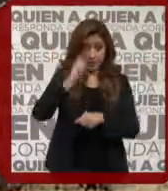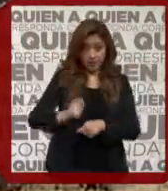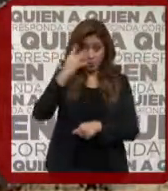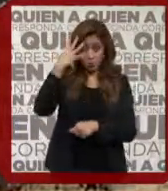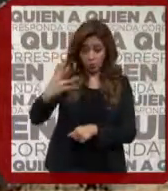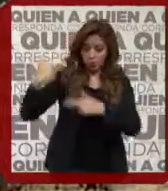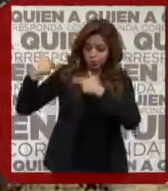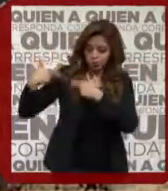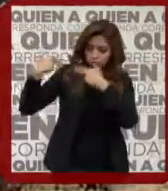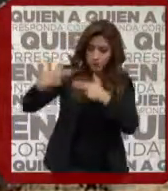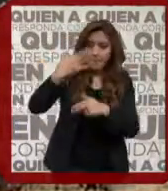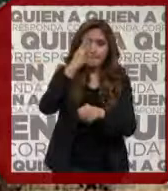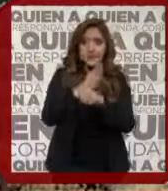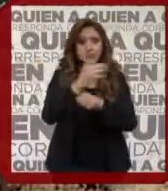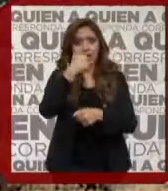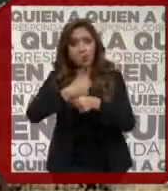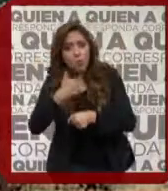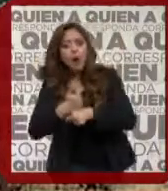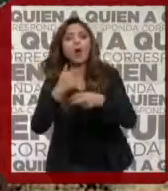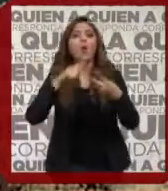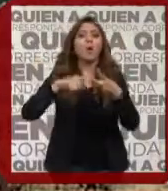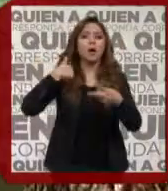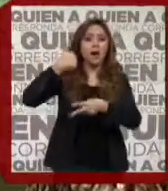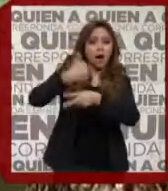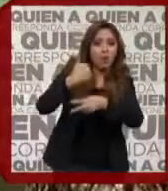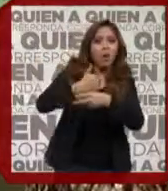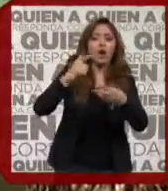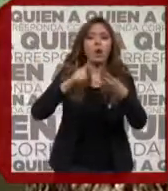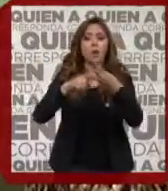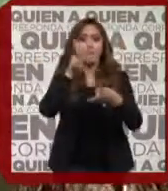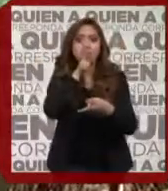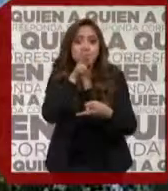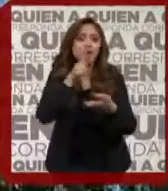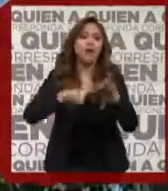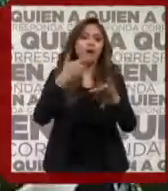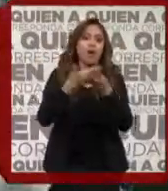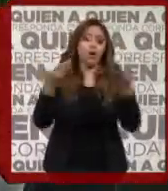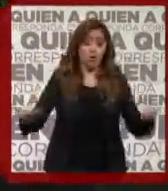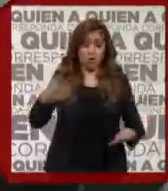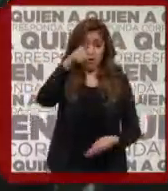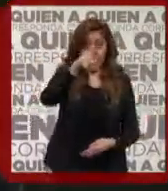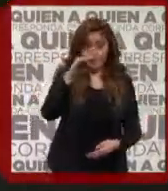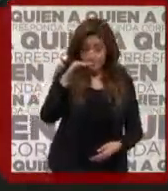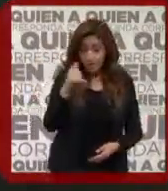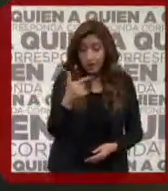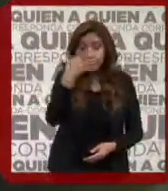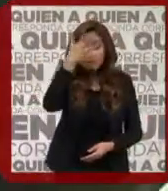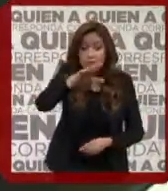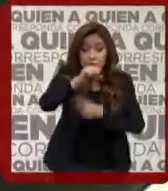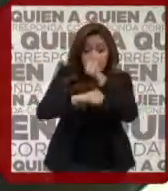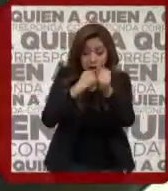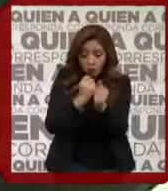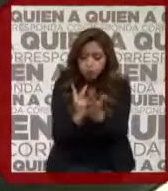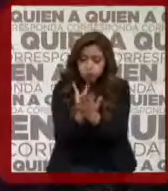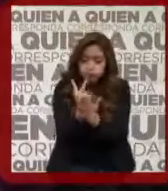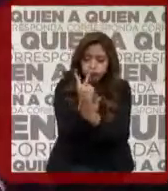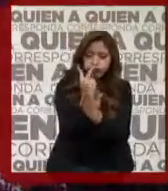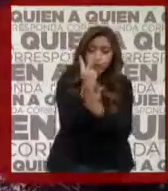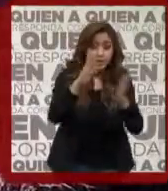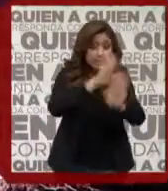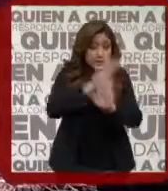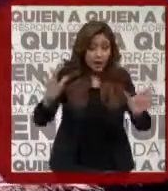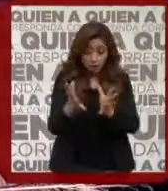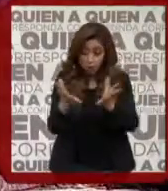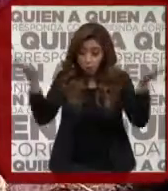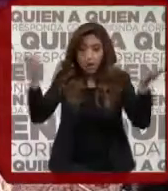mi bisabuelo, mi abuelo, mi papá y ahora nosotros. Cada maguey tarda, escuche, 10 años en crecer. Pasado este tiempo se encuentra listo